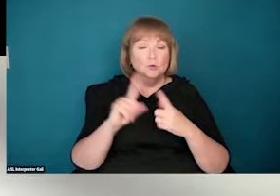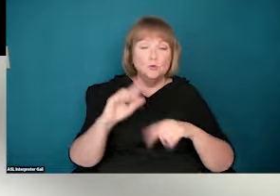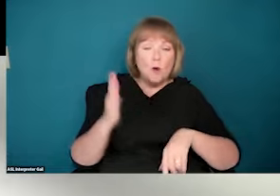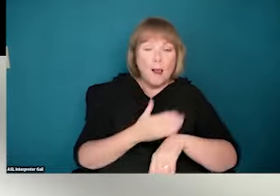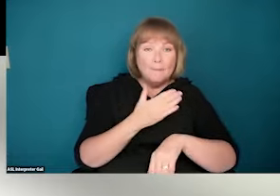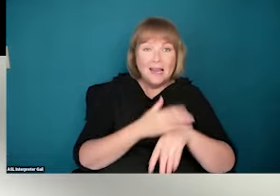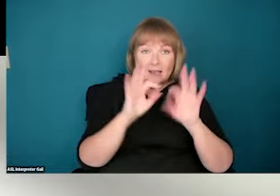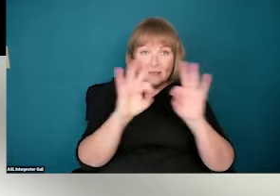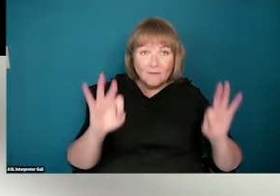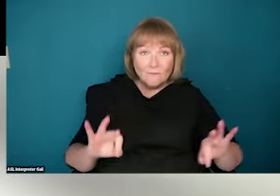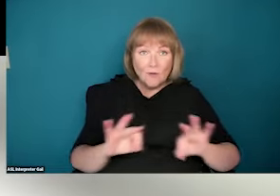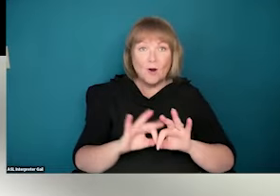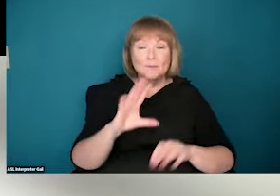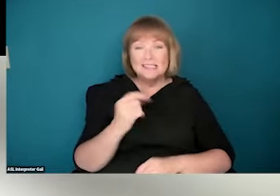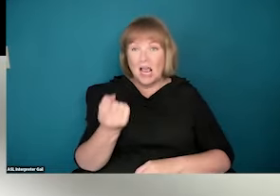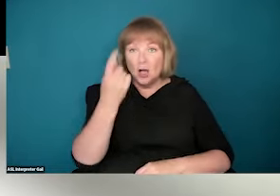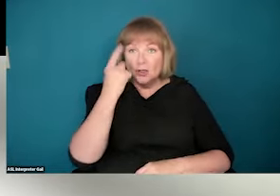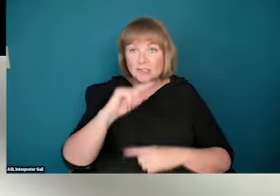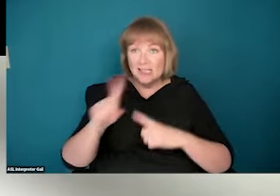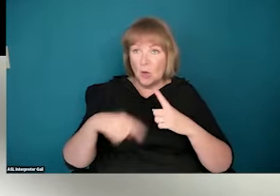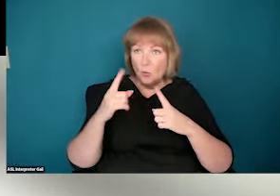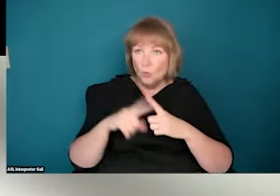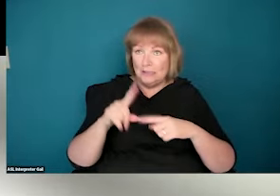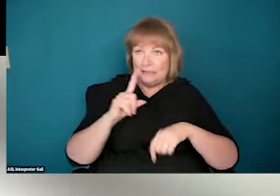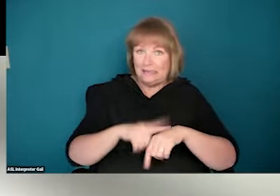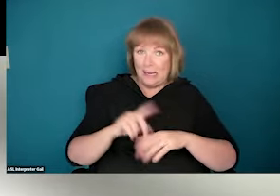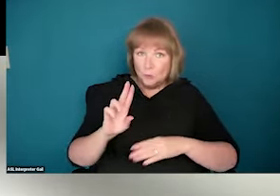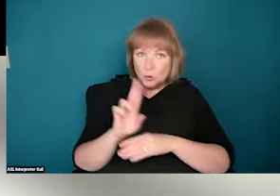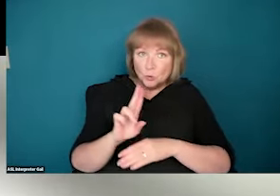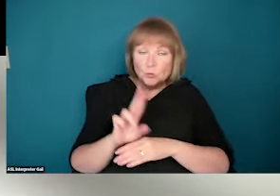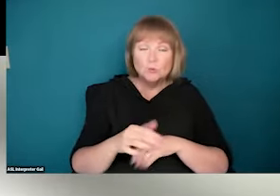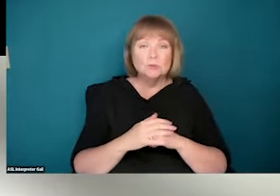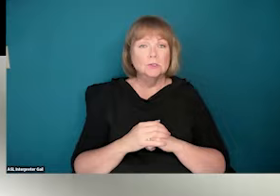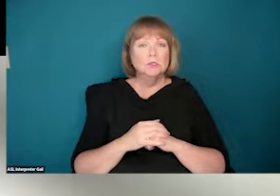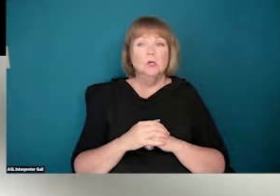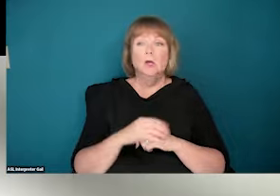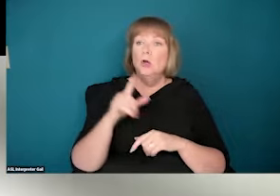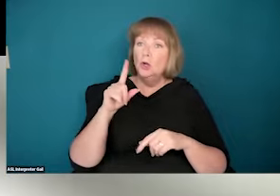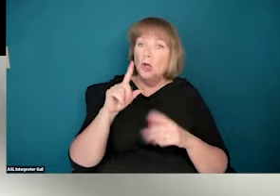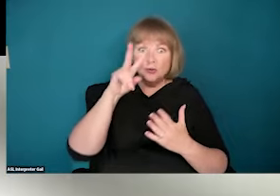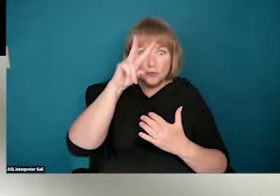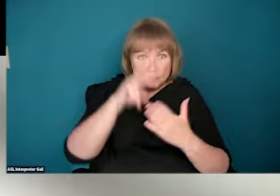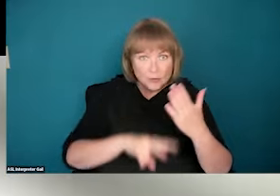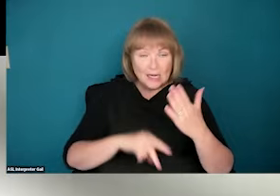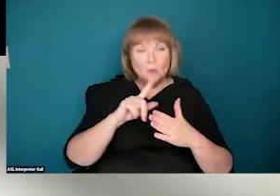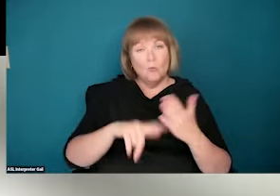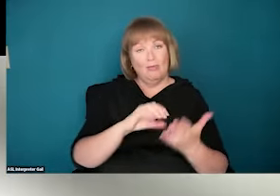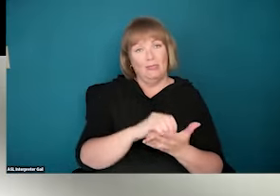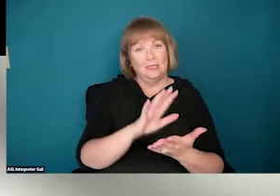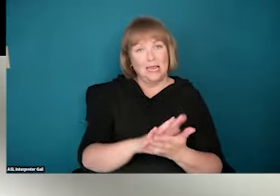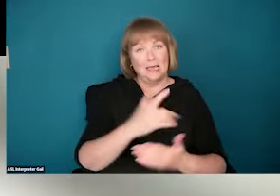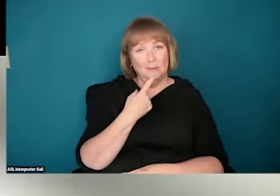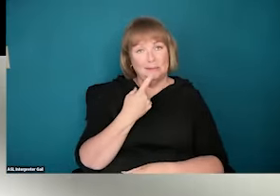necesidad que tienen que entenderlos, actualizarlos cuando se activan, cuando no se activan